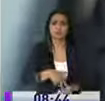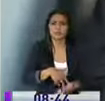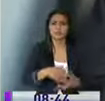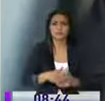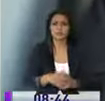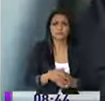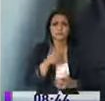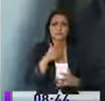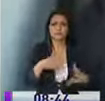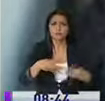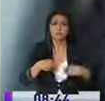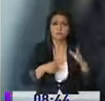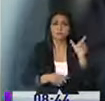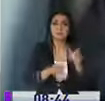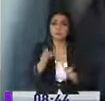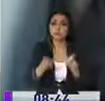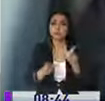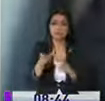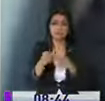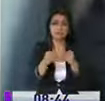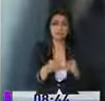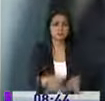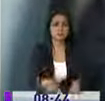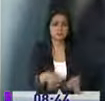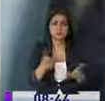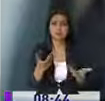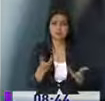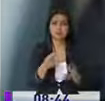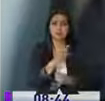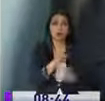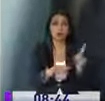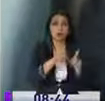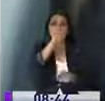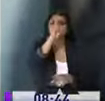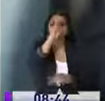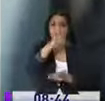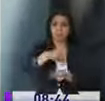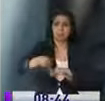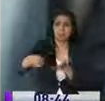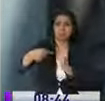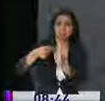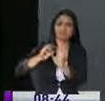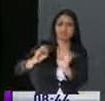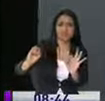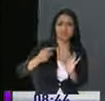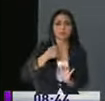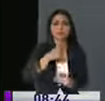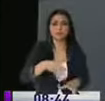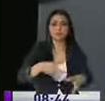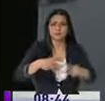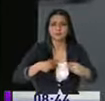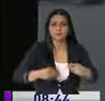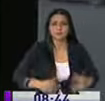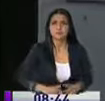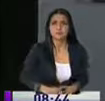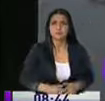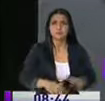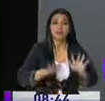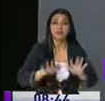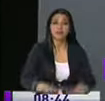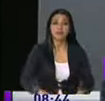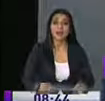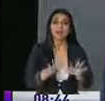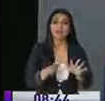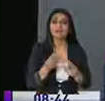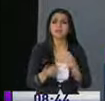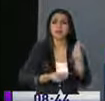permitir a las personas que defraudan ni a aquellos que se prestan para hacer esta trama de defraudación. Y que de esta manera se infringe lo que